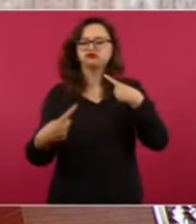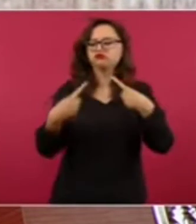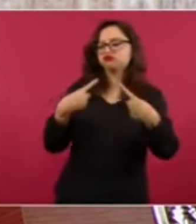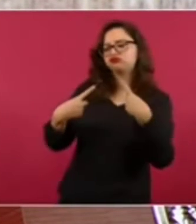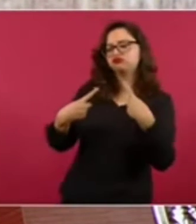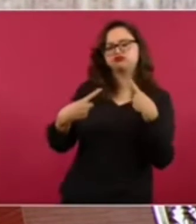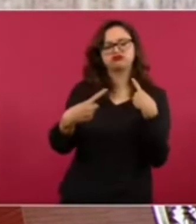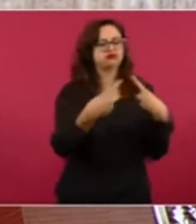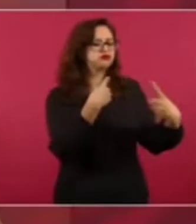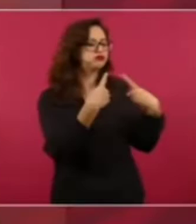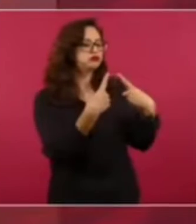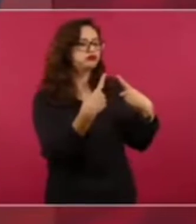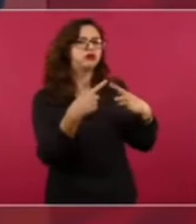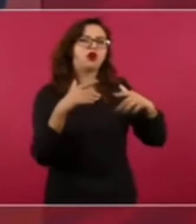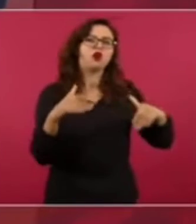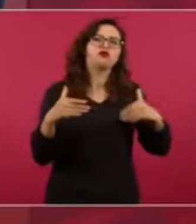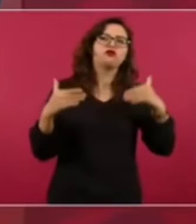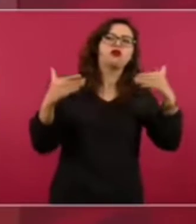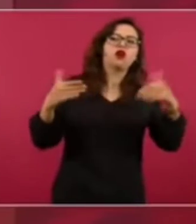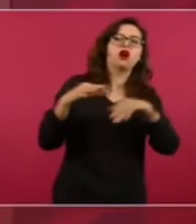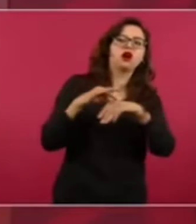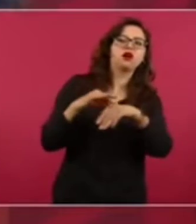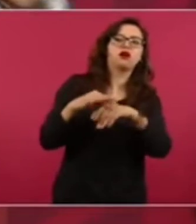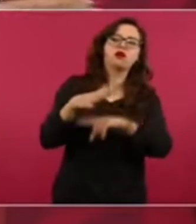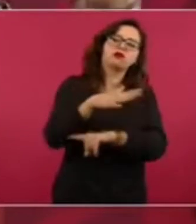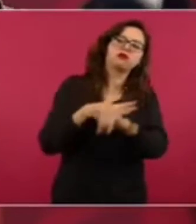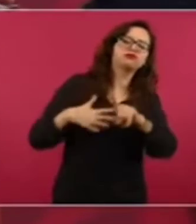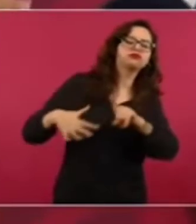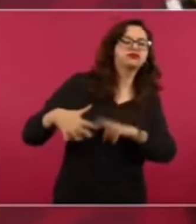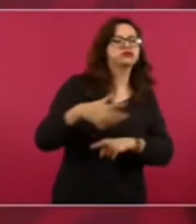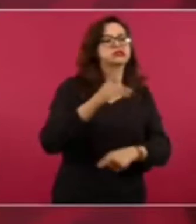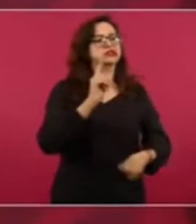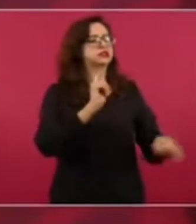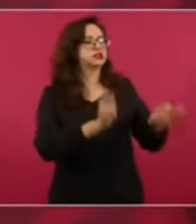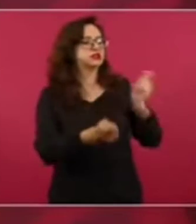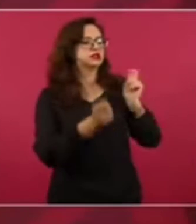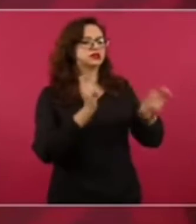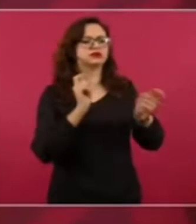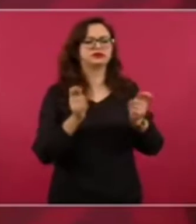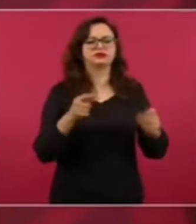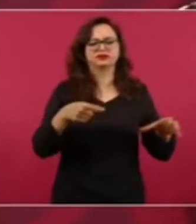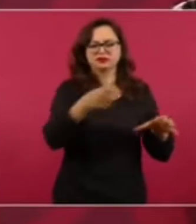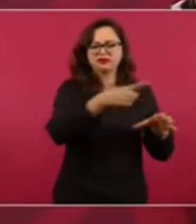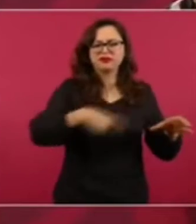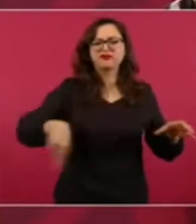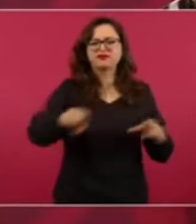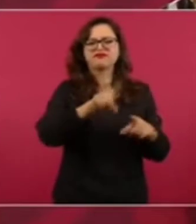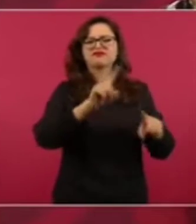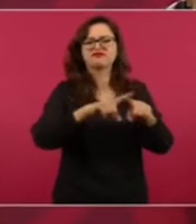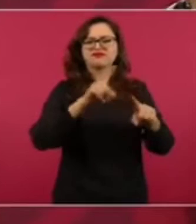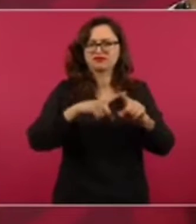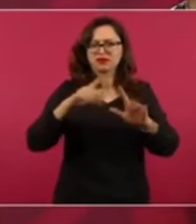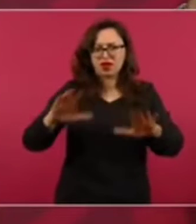¿Quiénes son los que participan? Pues los intelectuales orgánicos